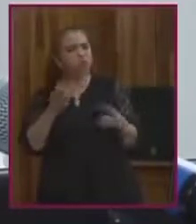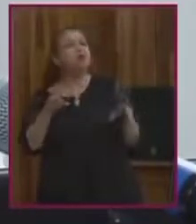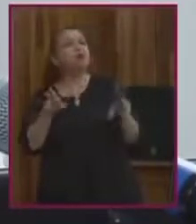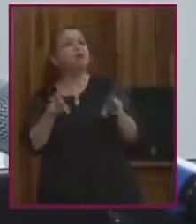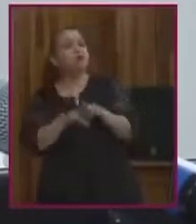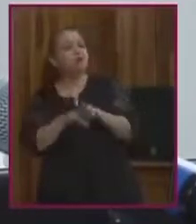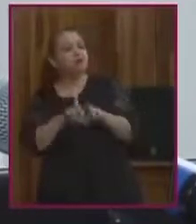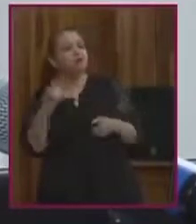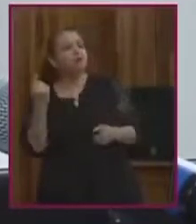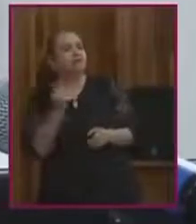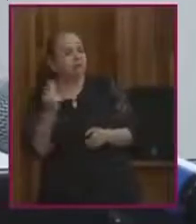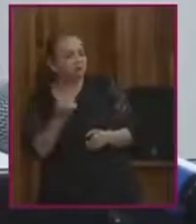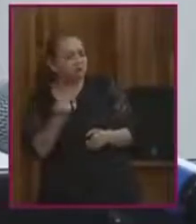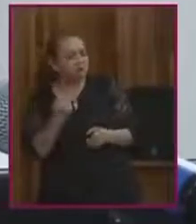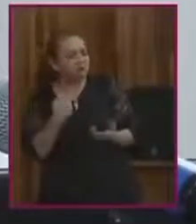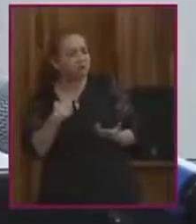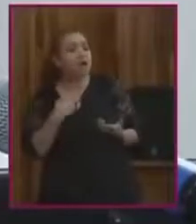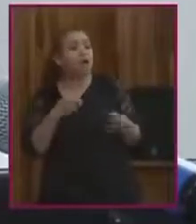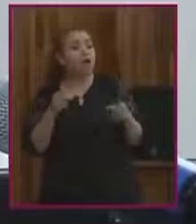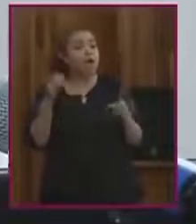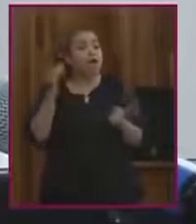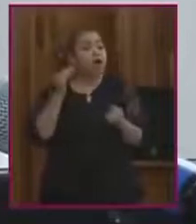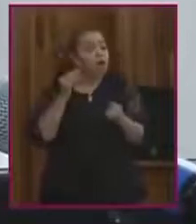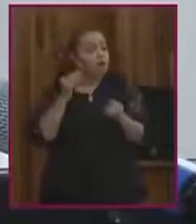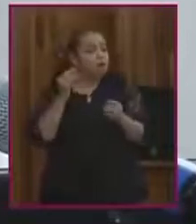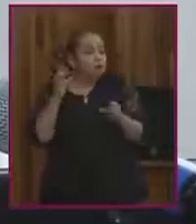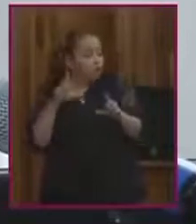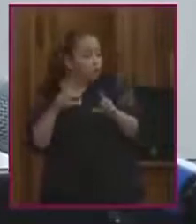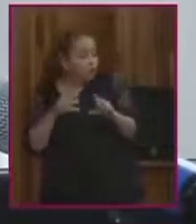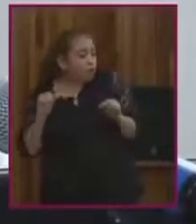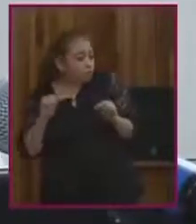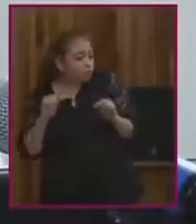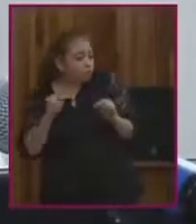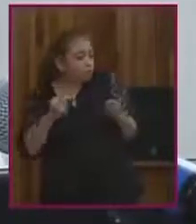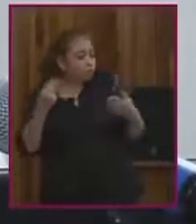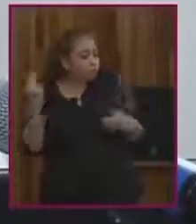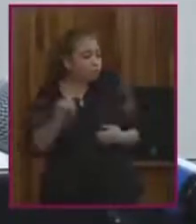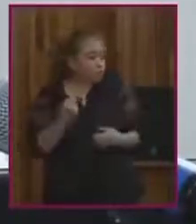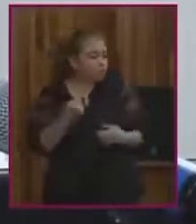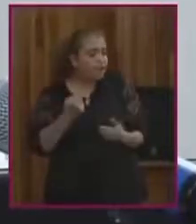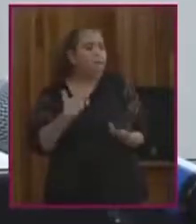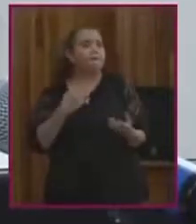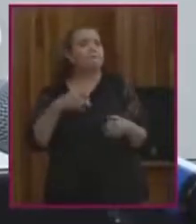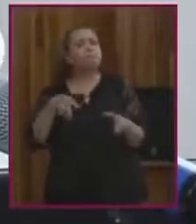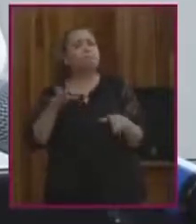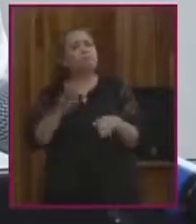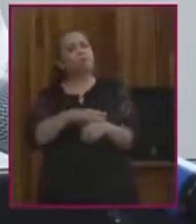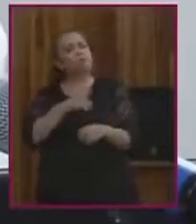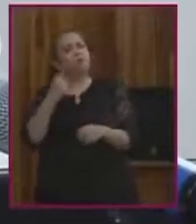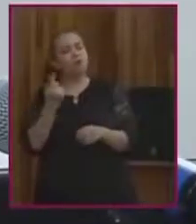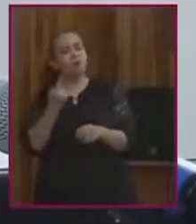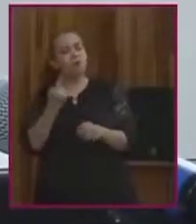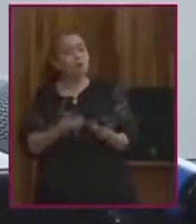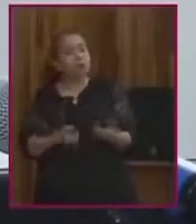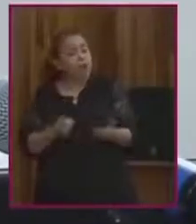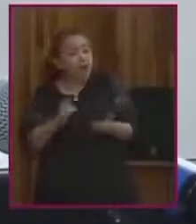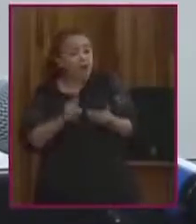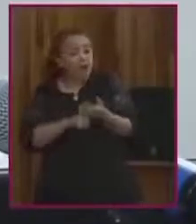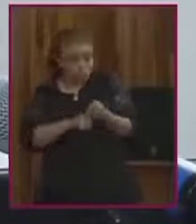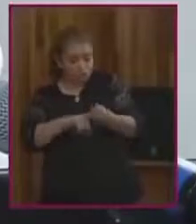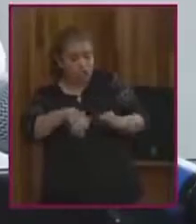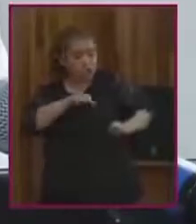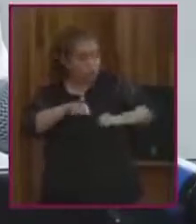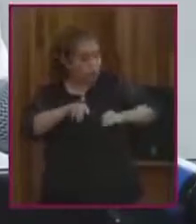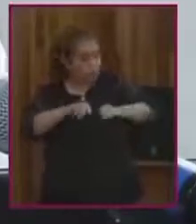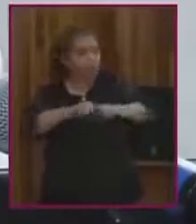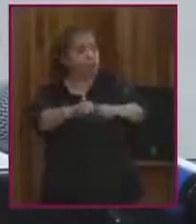que necesitamos hacer para que esto entre en la escuela? Porque el trabajo en las aulas tiene ciertas características, tal y